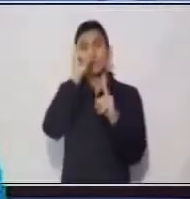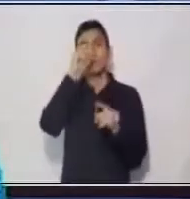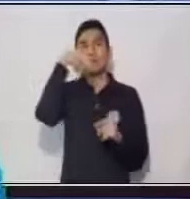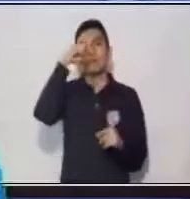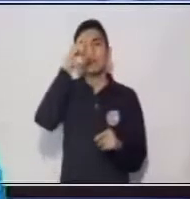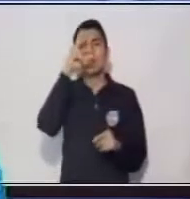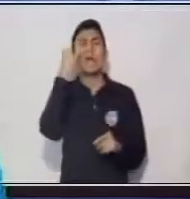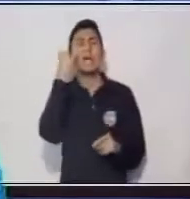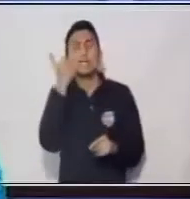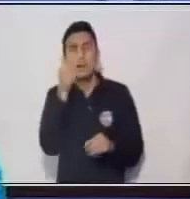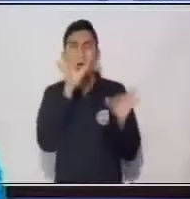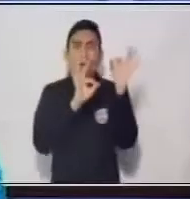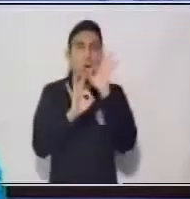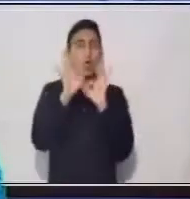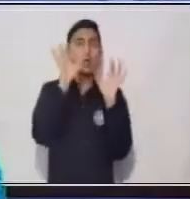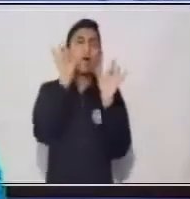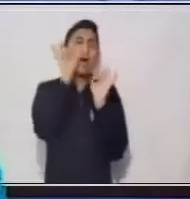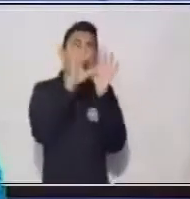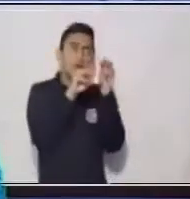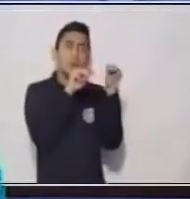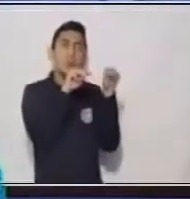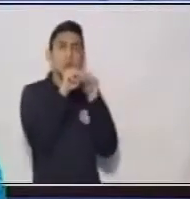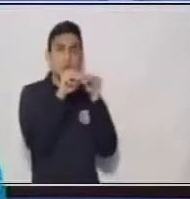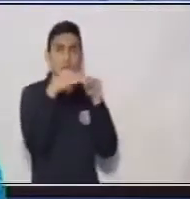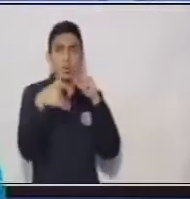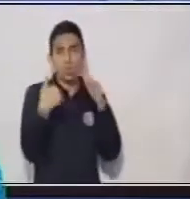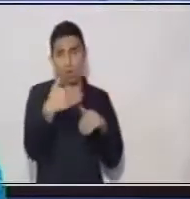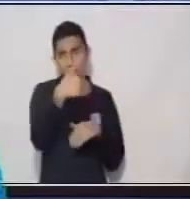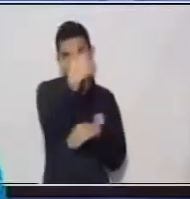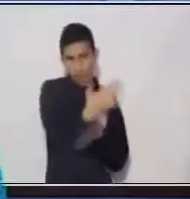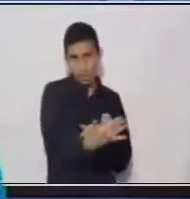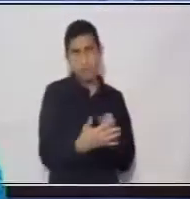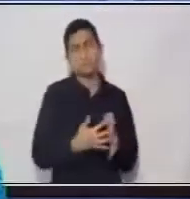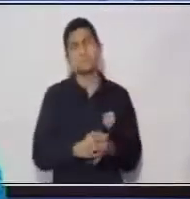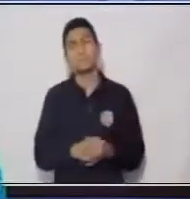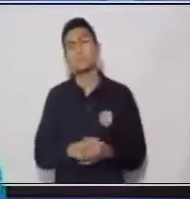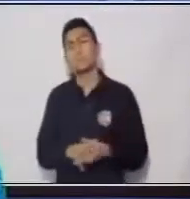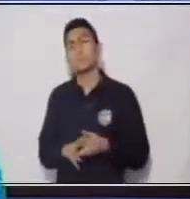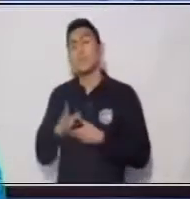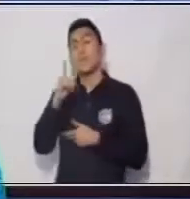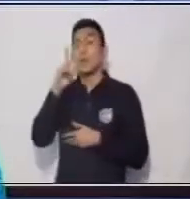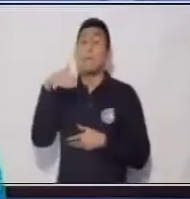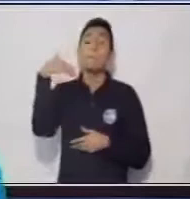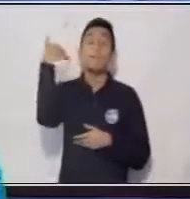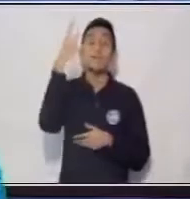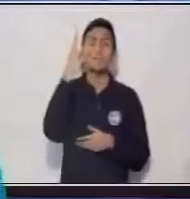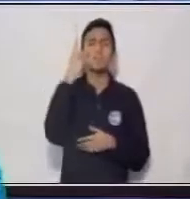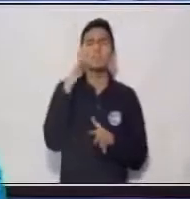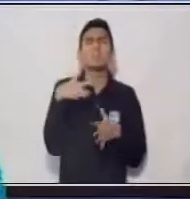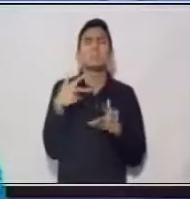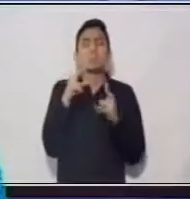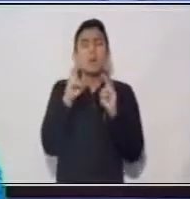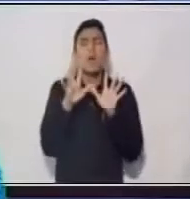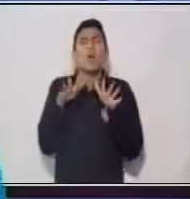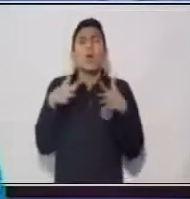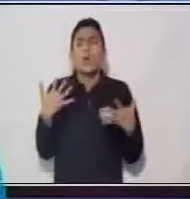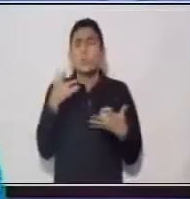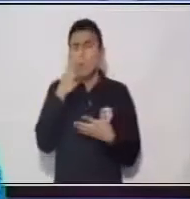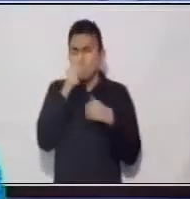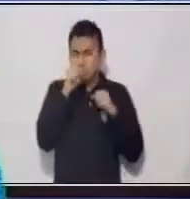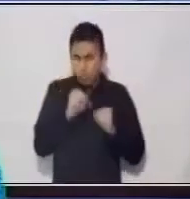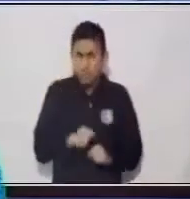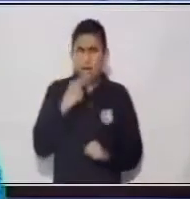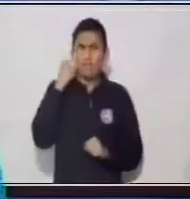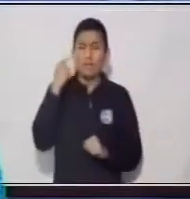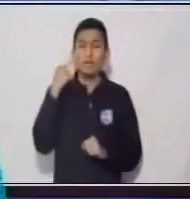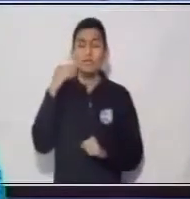reposo o en un movimiento constante. En un próximo programa veremos cómo podemos hacer que ese